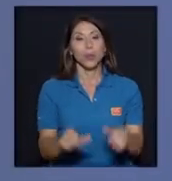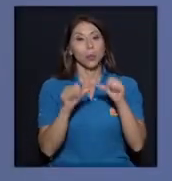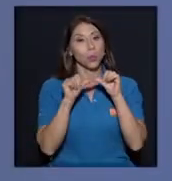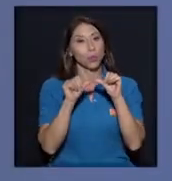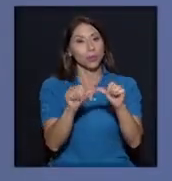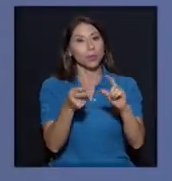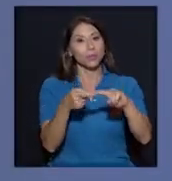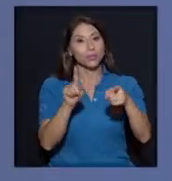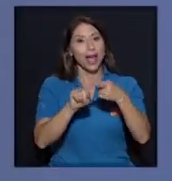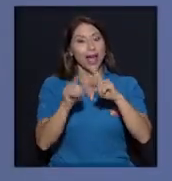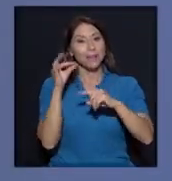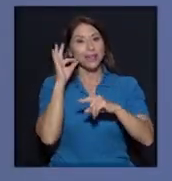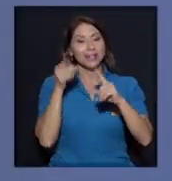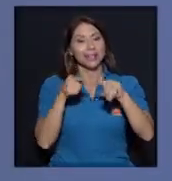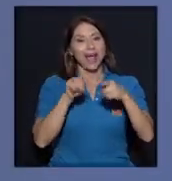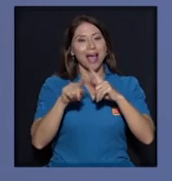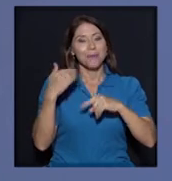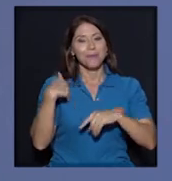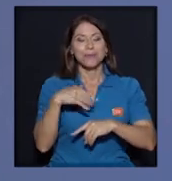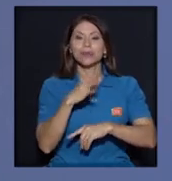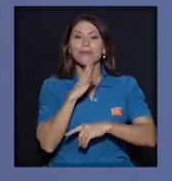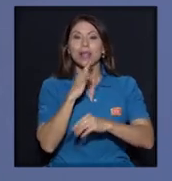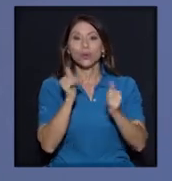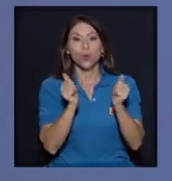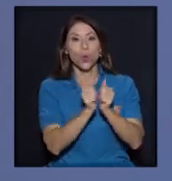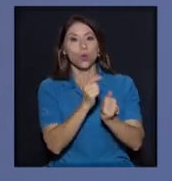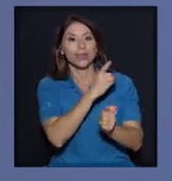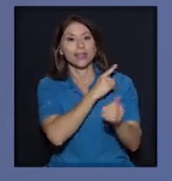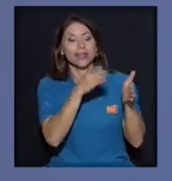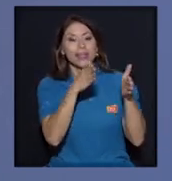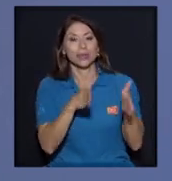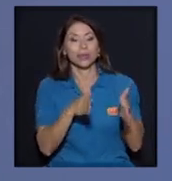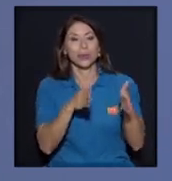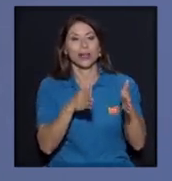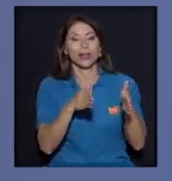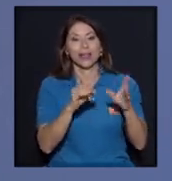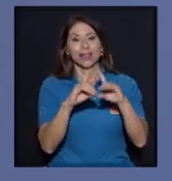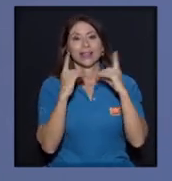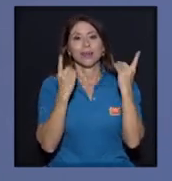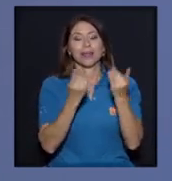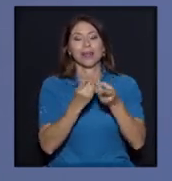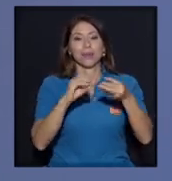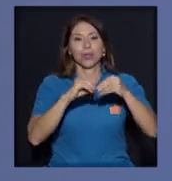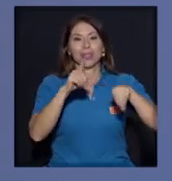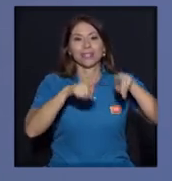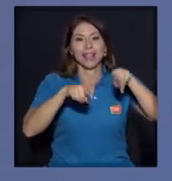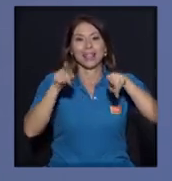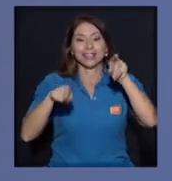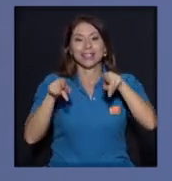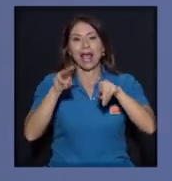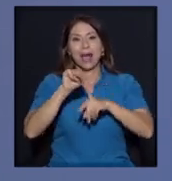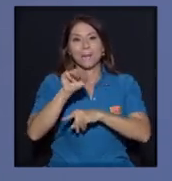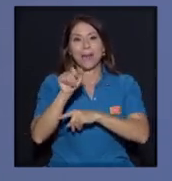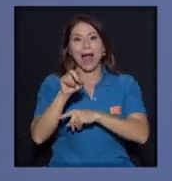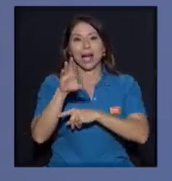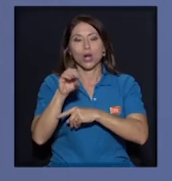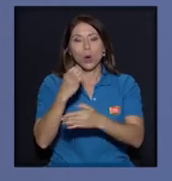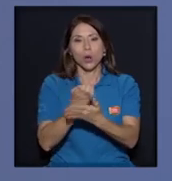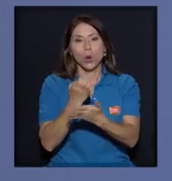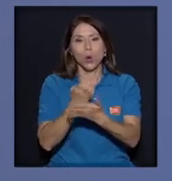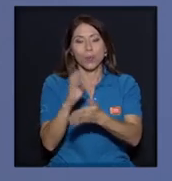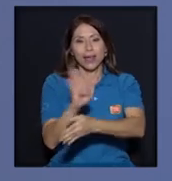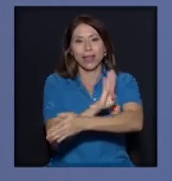Continuamos, amigas y amigos, hablando con el director de del Departamento de Estadística Macroeconómica del Banco